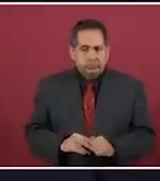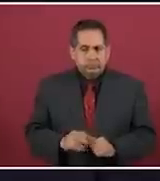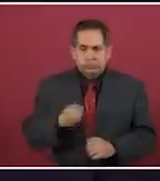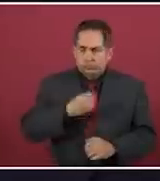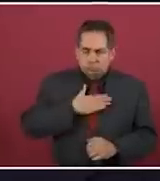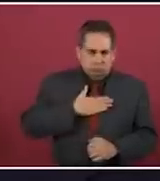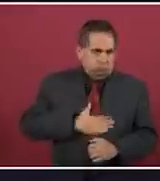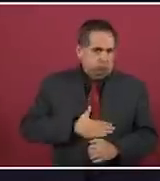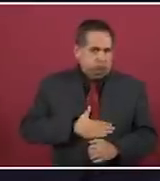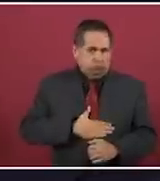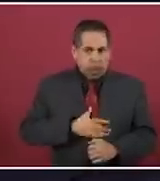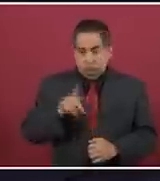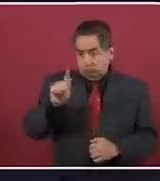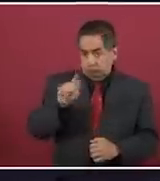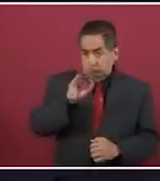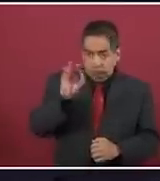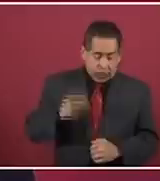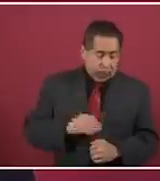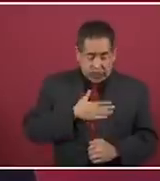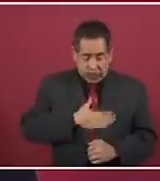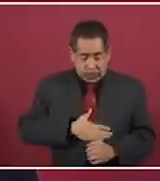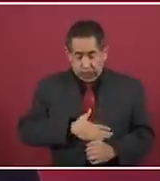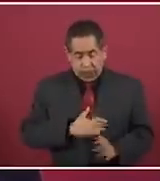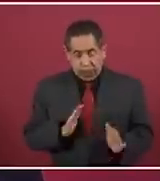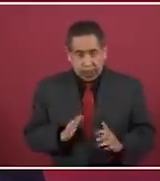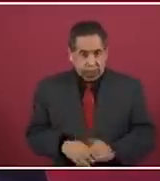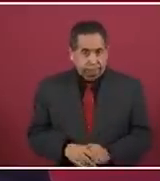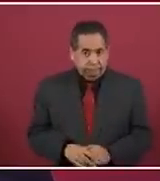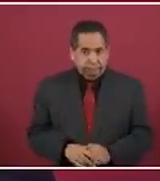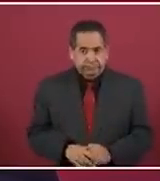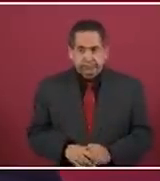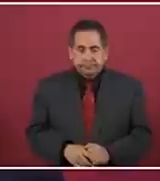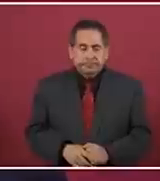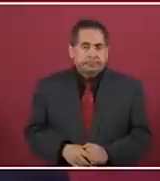justicia, 70%.